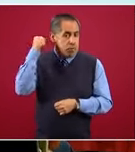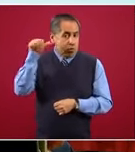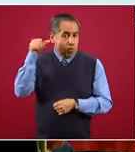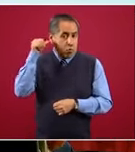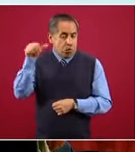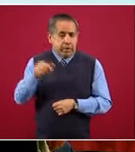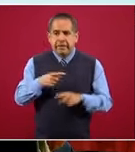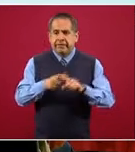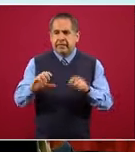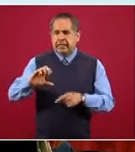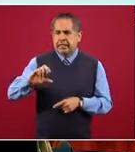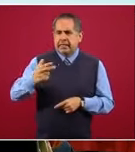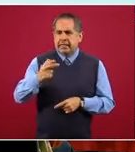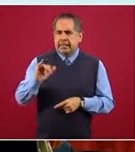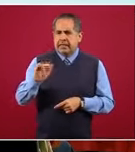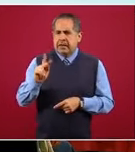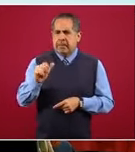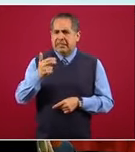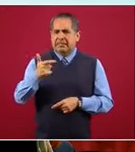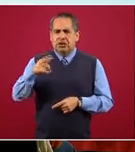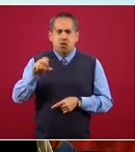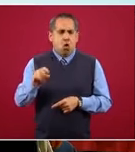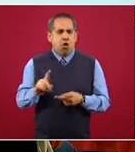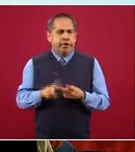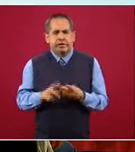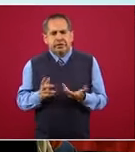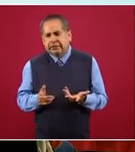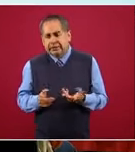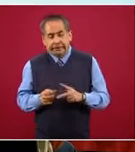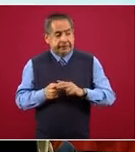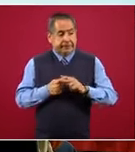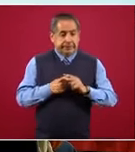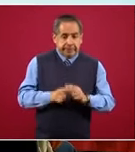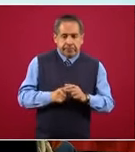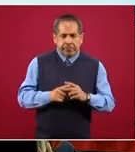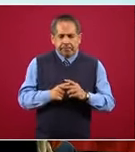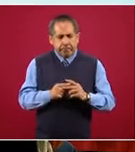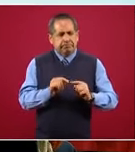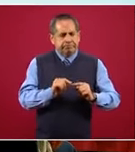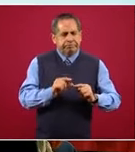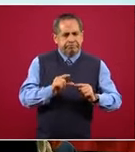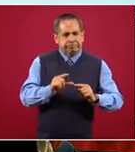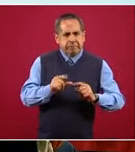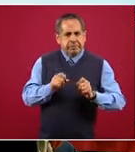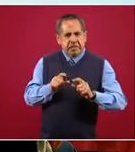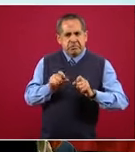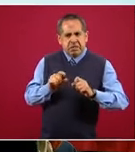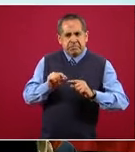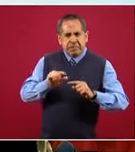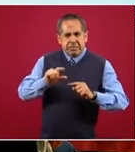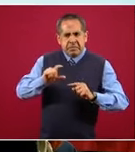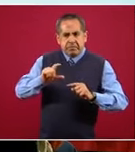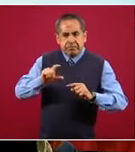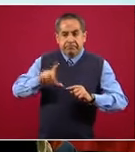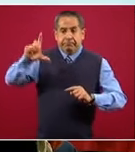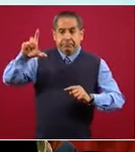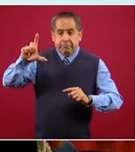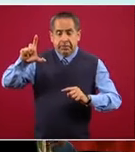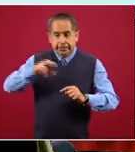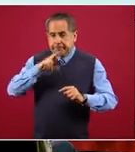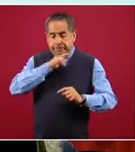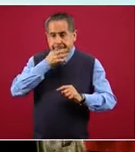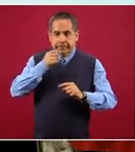diferencia de Chilpancingo, que desde que inició mantuvo una tendencia ascendente y más bien se aceleró en